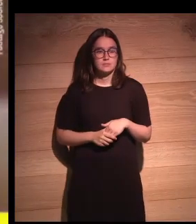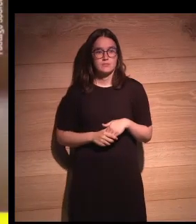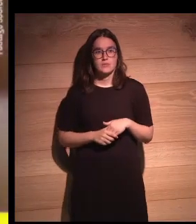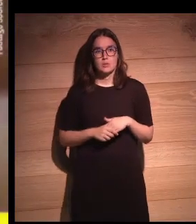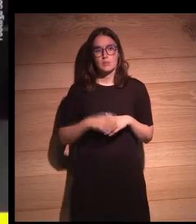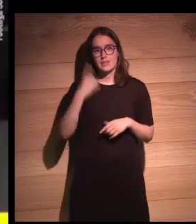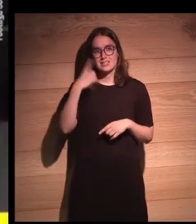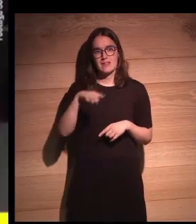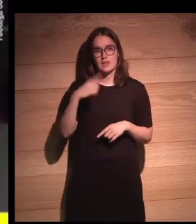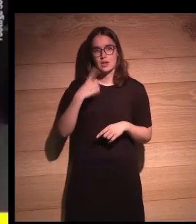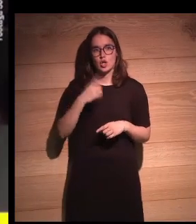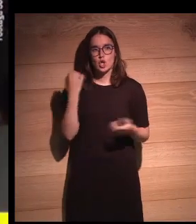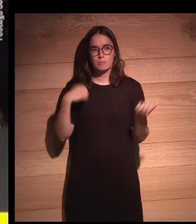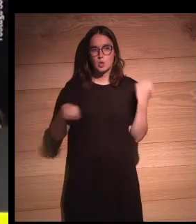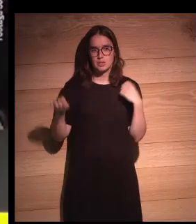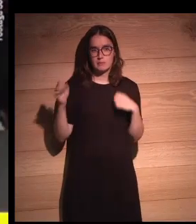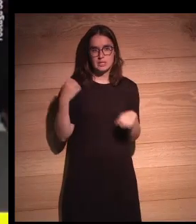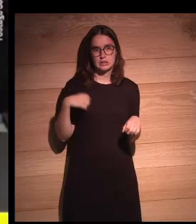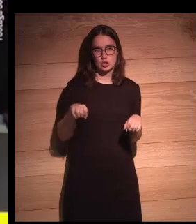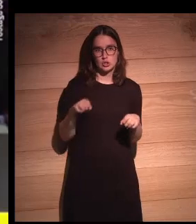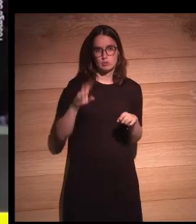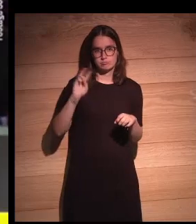Son capaces de identificar los distintos comportamientos